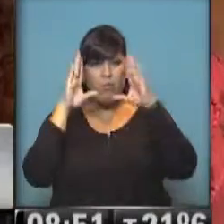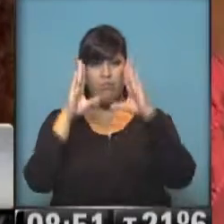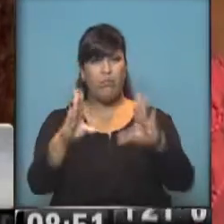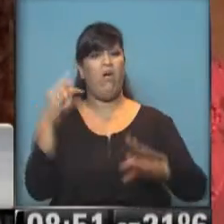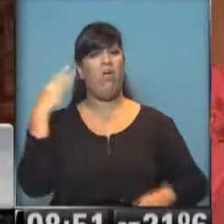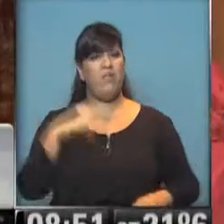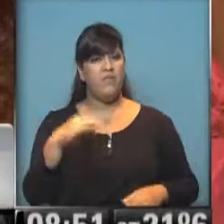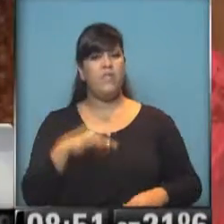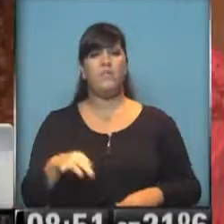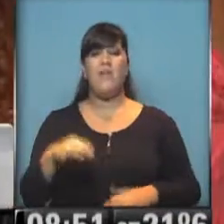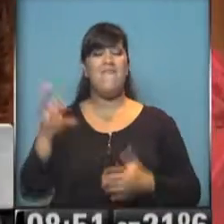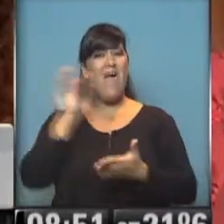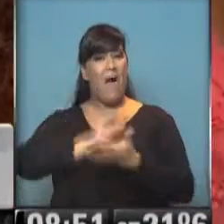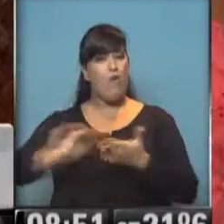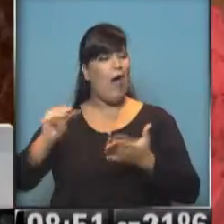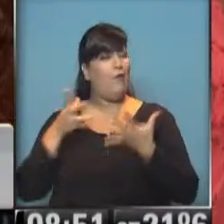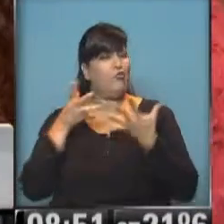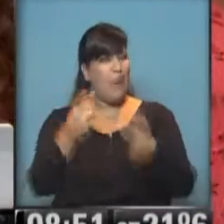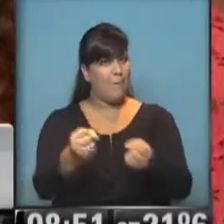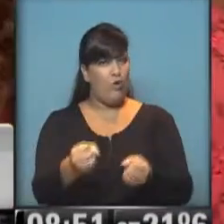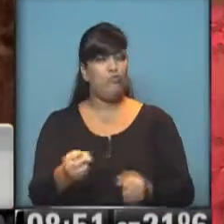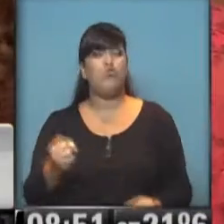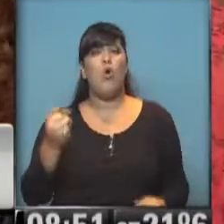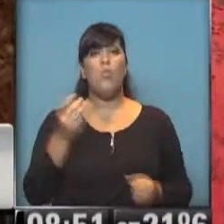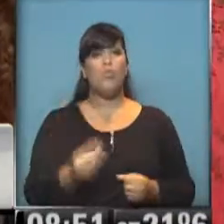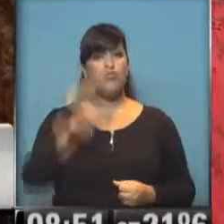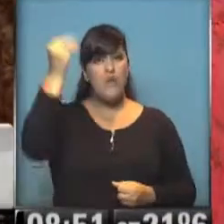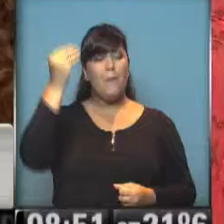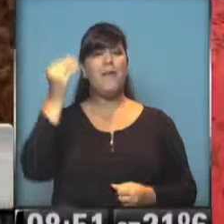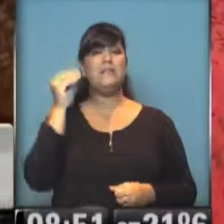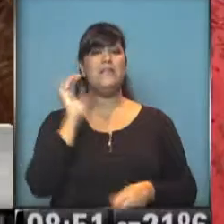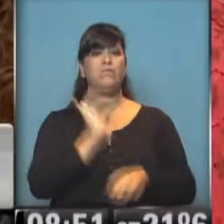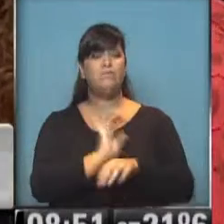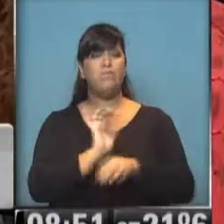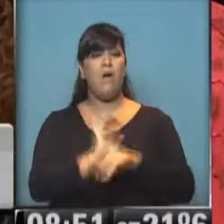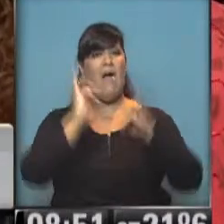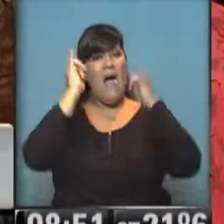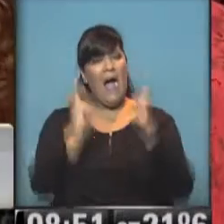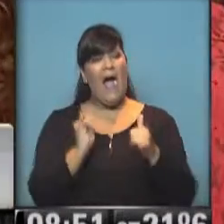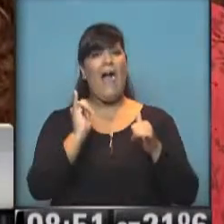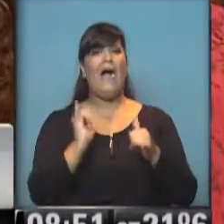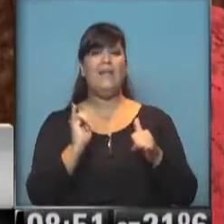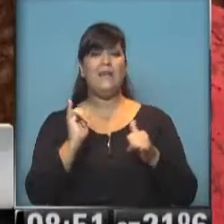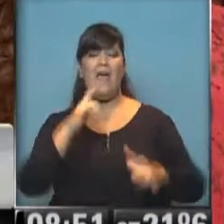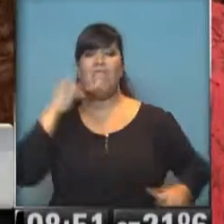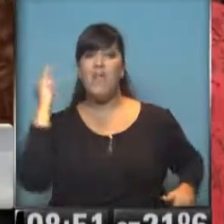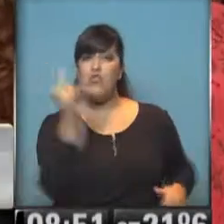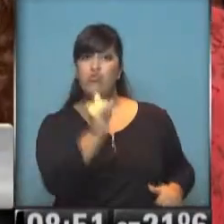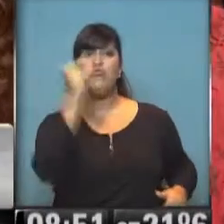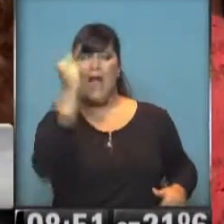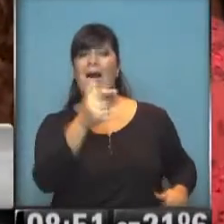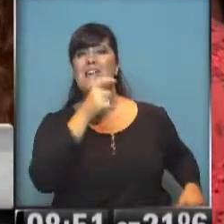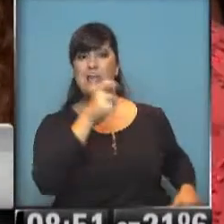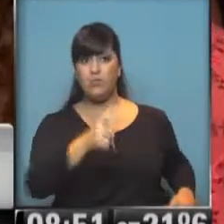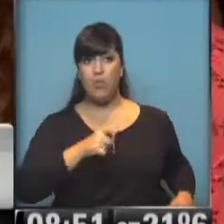muy especializado muchas veces en el camino encuentran respuestas ante las denuncias pero después